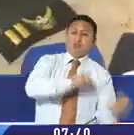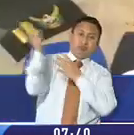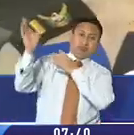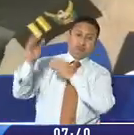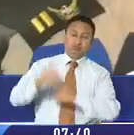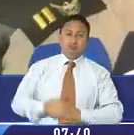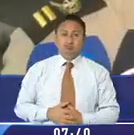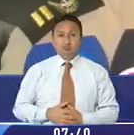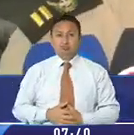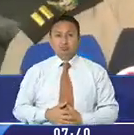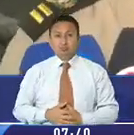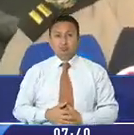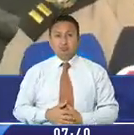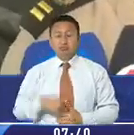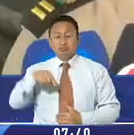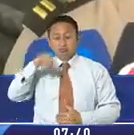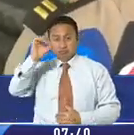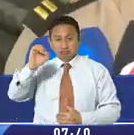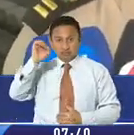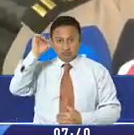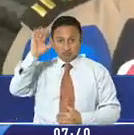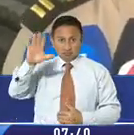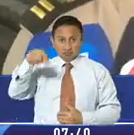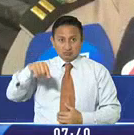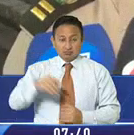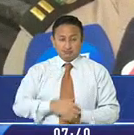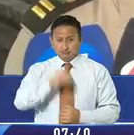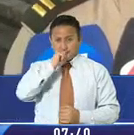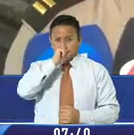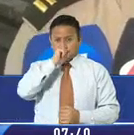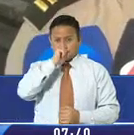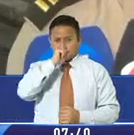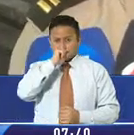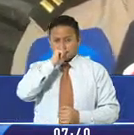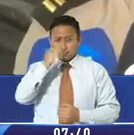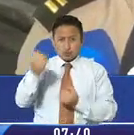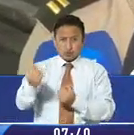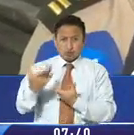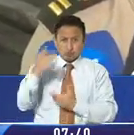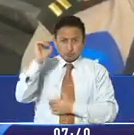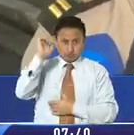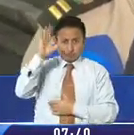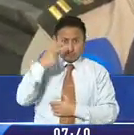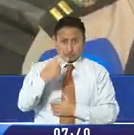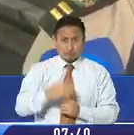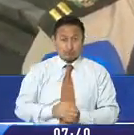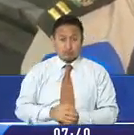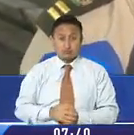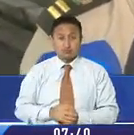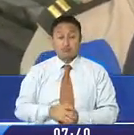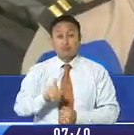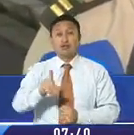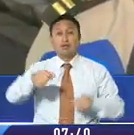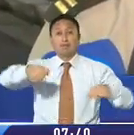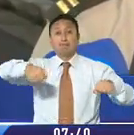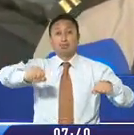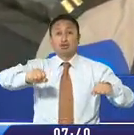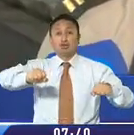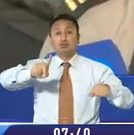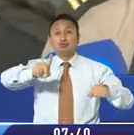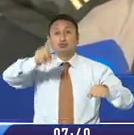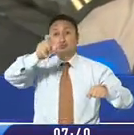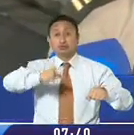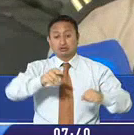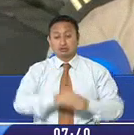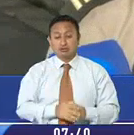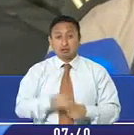De acuerdo a los videos proporcionados por este puerto, se puede ver que una motocicleta con un ciudadano arroja